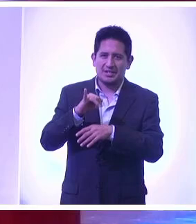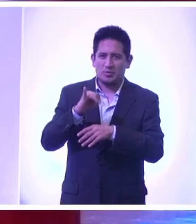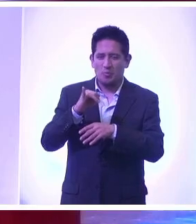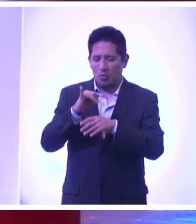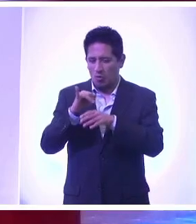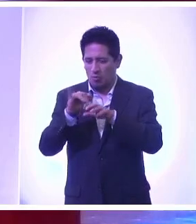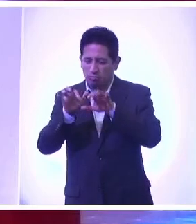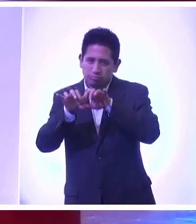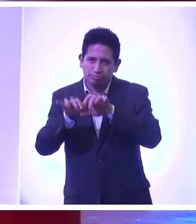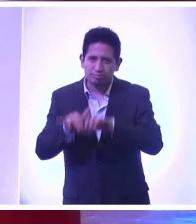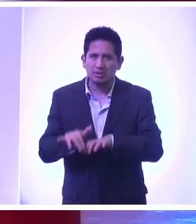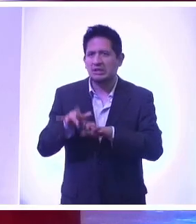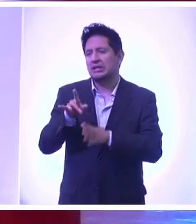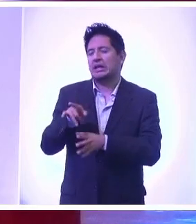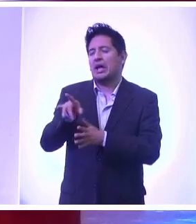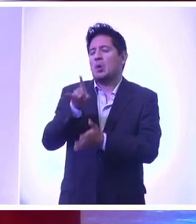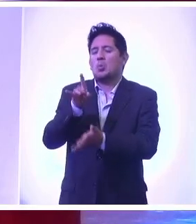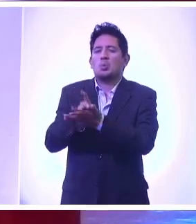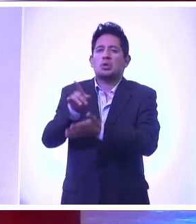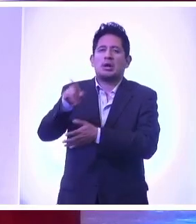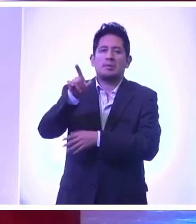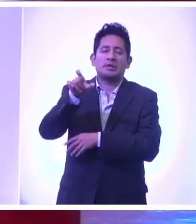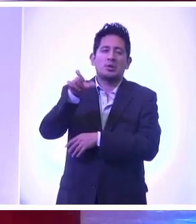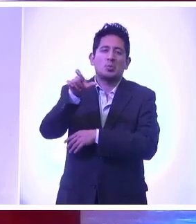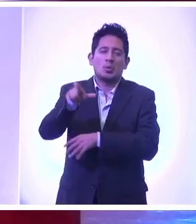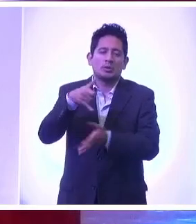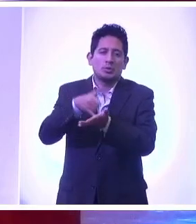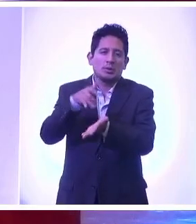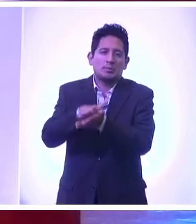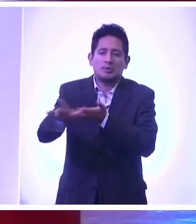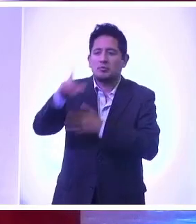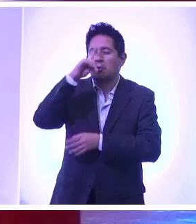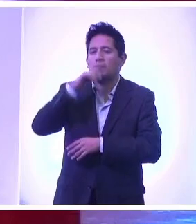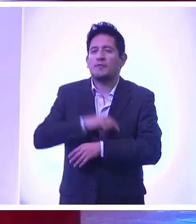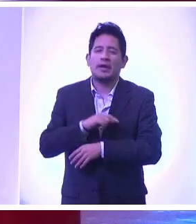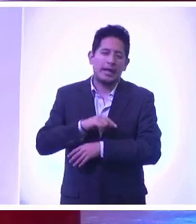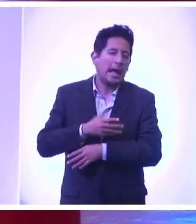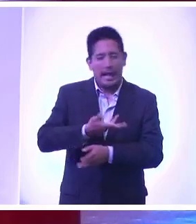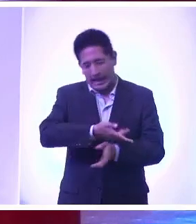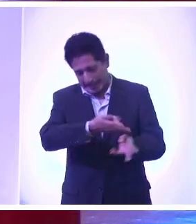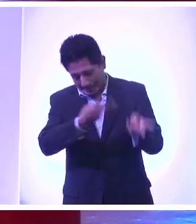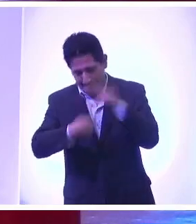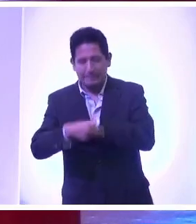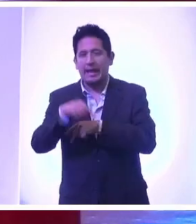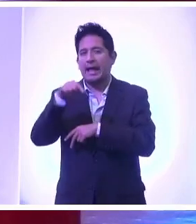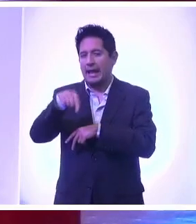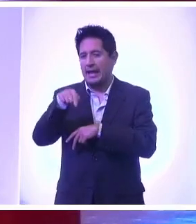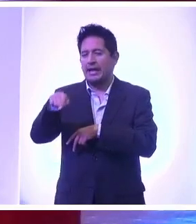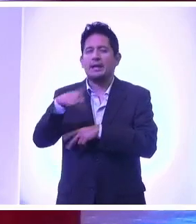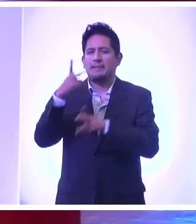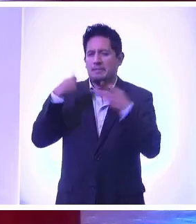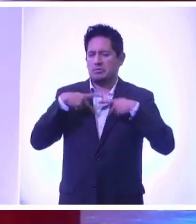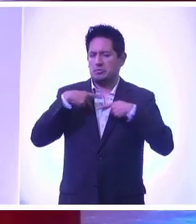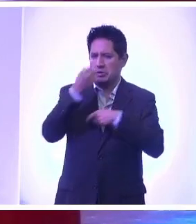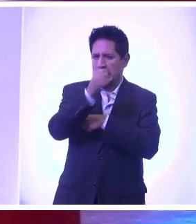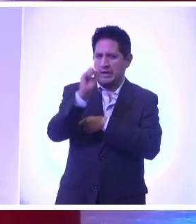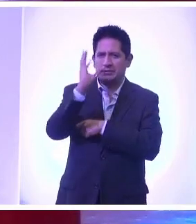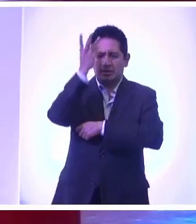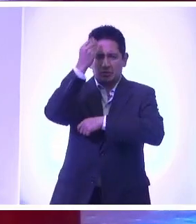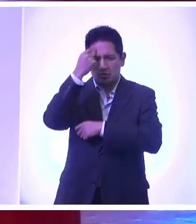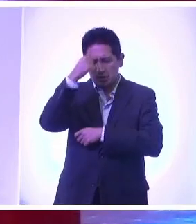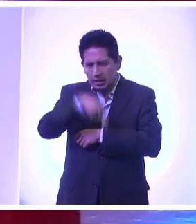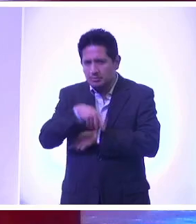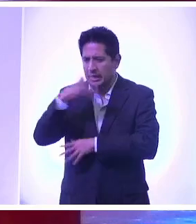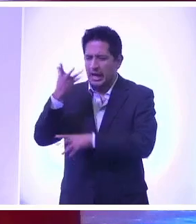toner o el que llaves porque la impresora se descompuso y Oye tra al informática por no eso